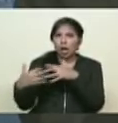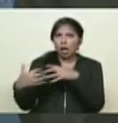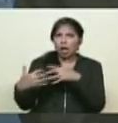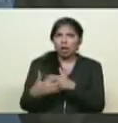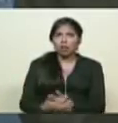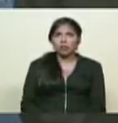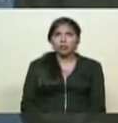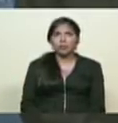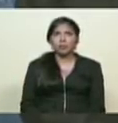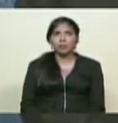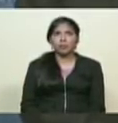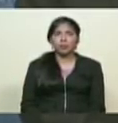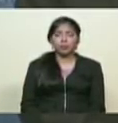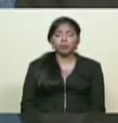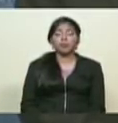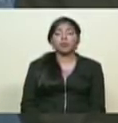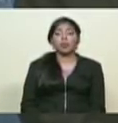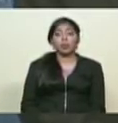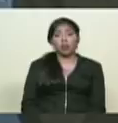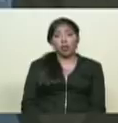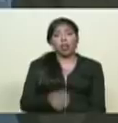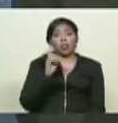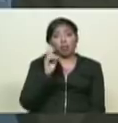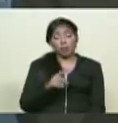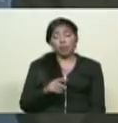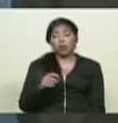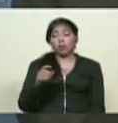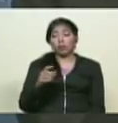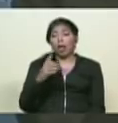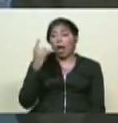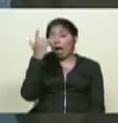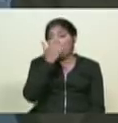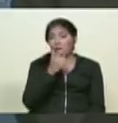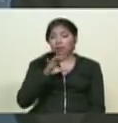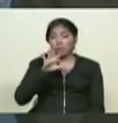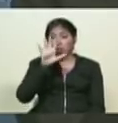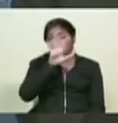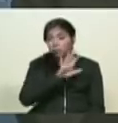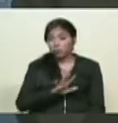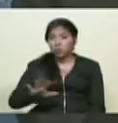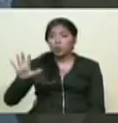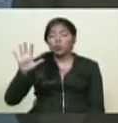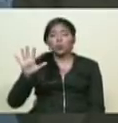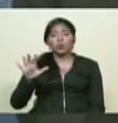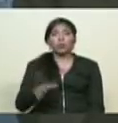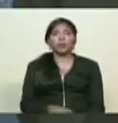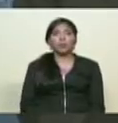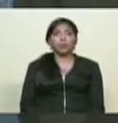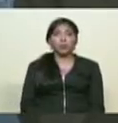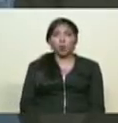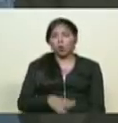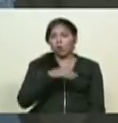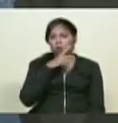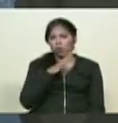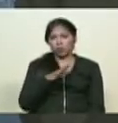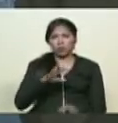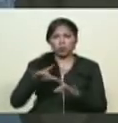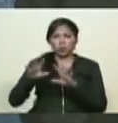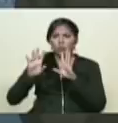en los hermanos pueblos árabes y africanos donde se viola masivamente sus derechos humanos